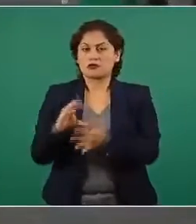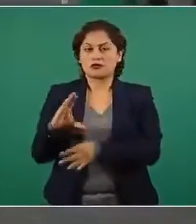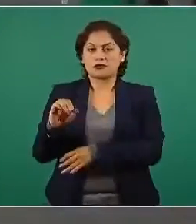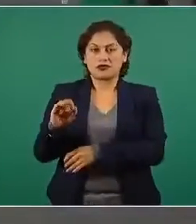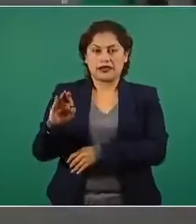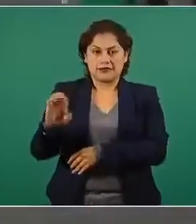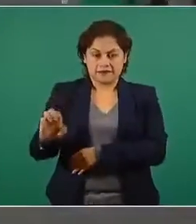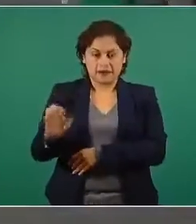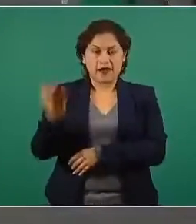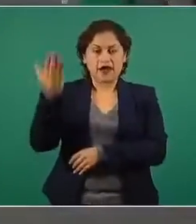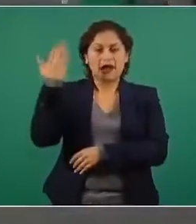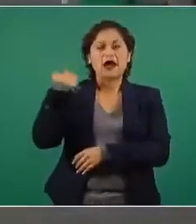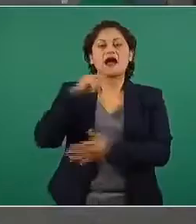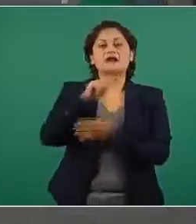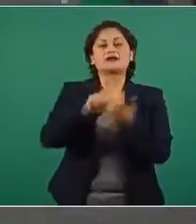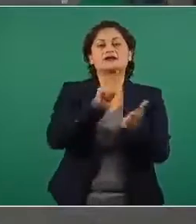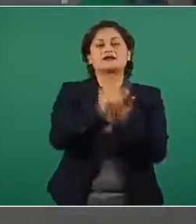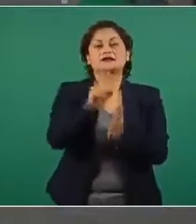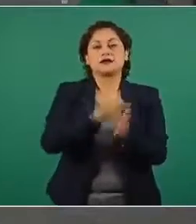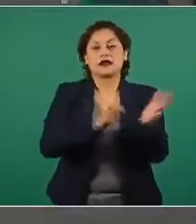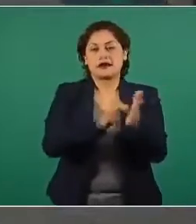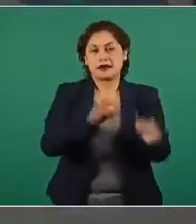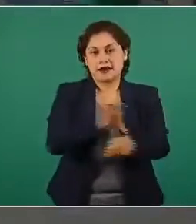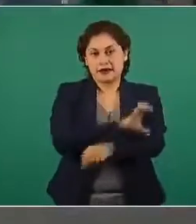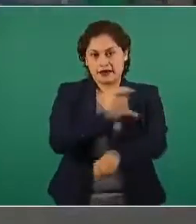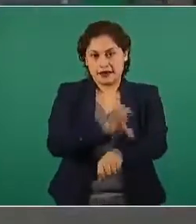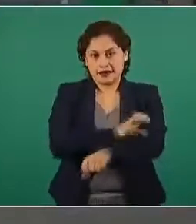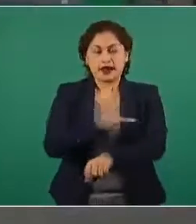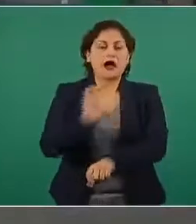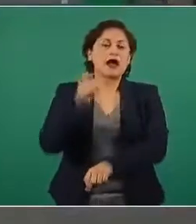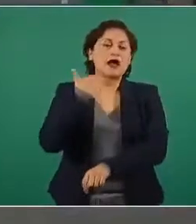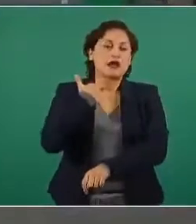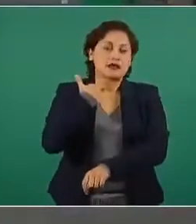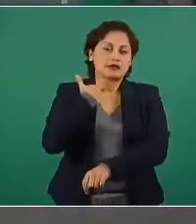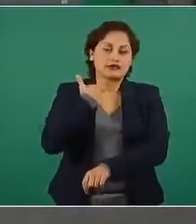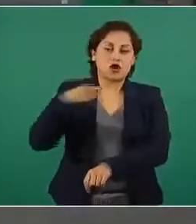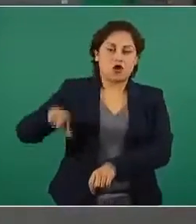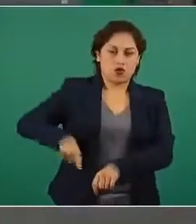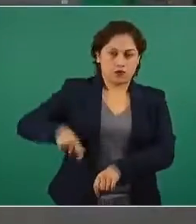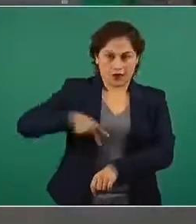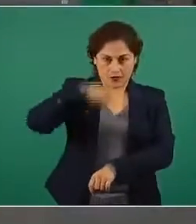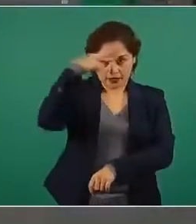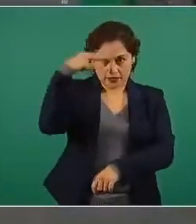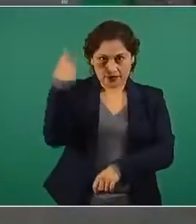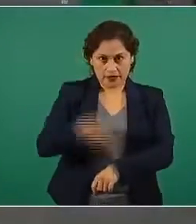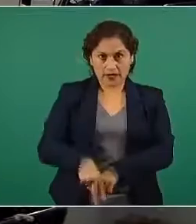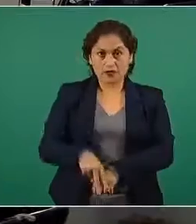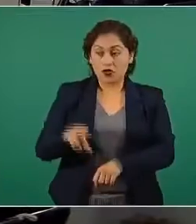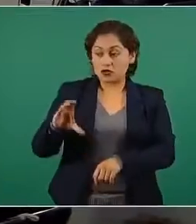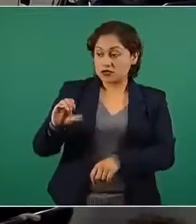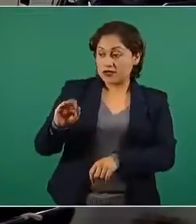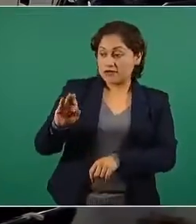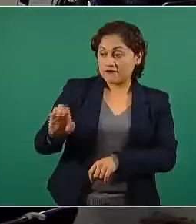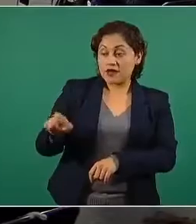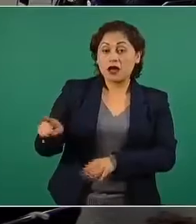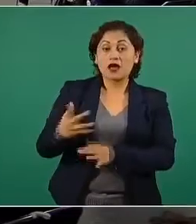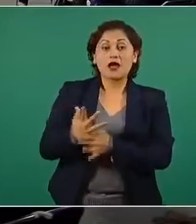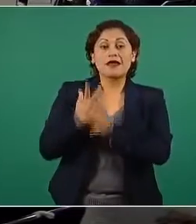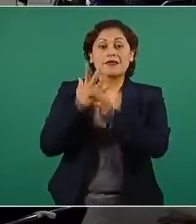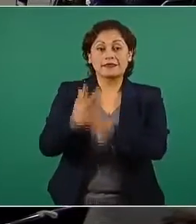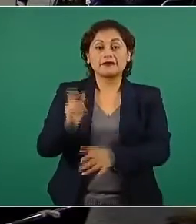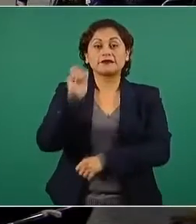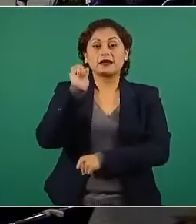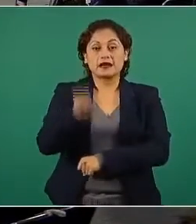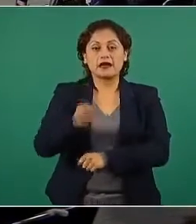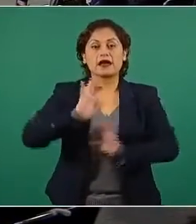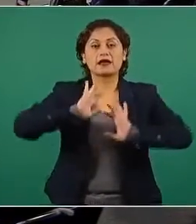la reforma energética y bajo la administración anterior. La CFE ha dicho que emprendió acciones